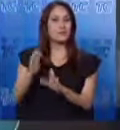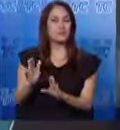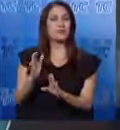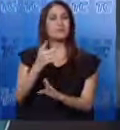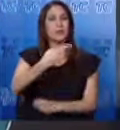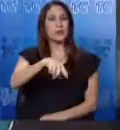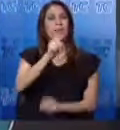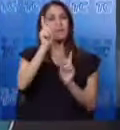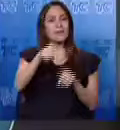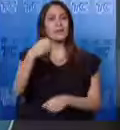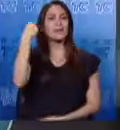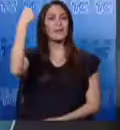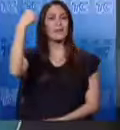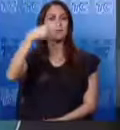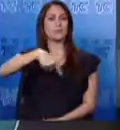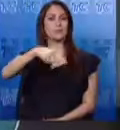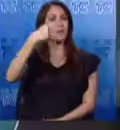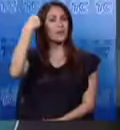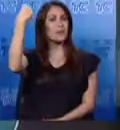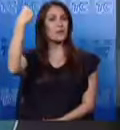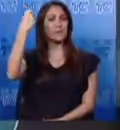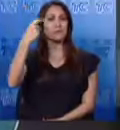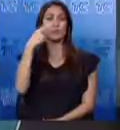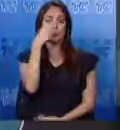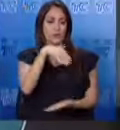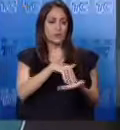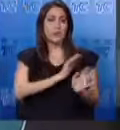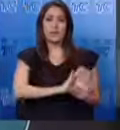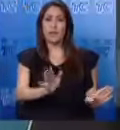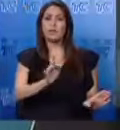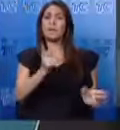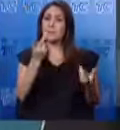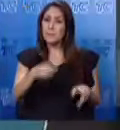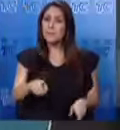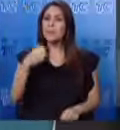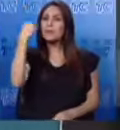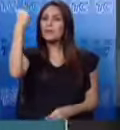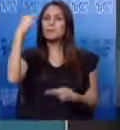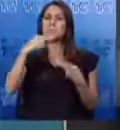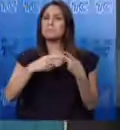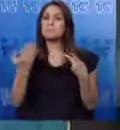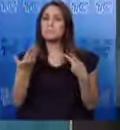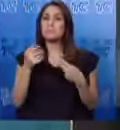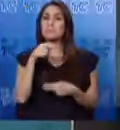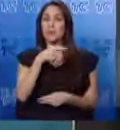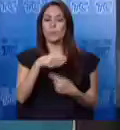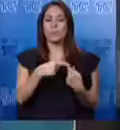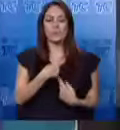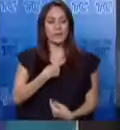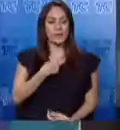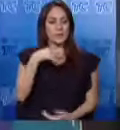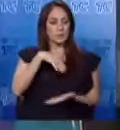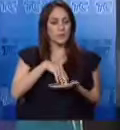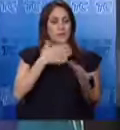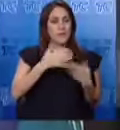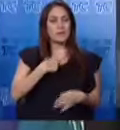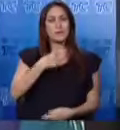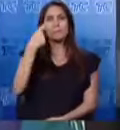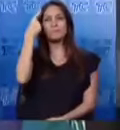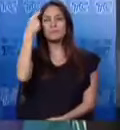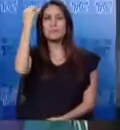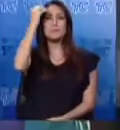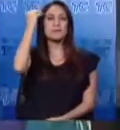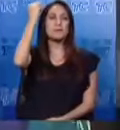tienes derecho no solamente a estudiar, tú tienes derecho a que esa idea que tienes en la